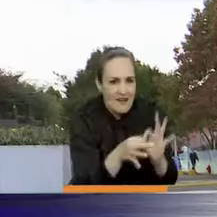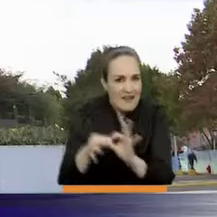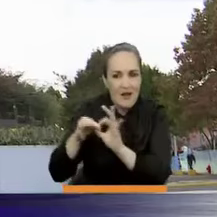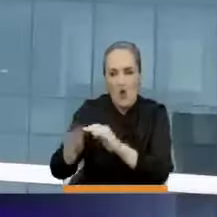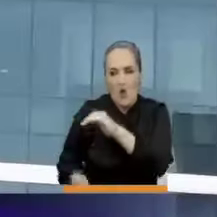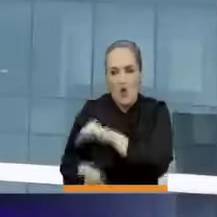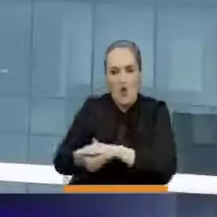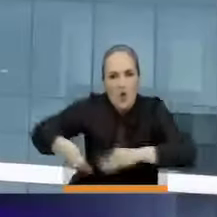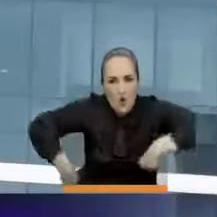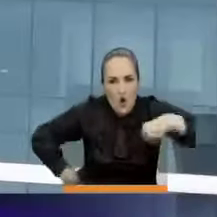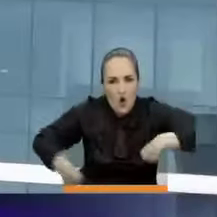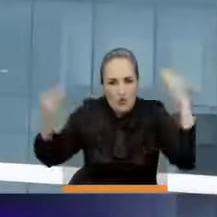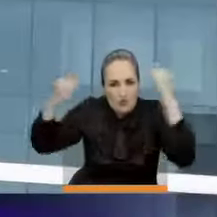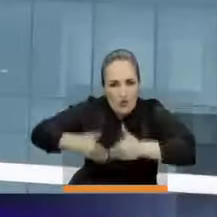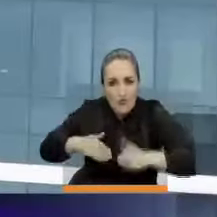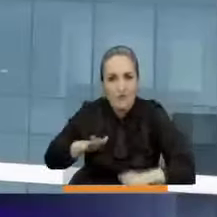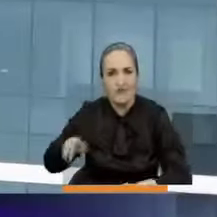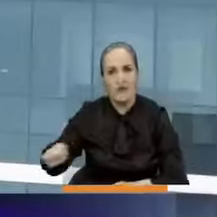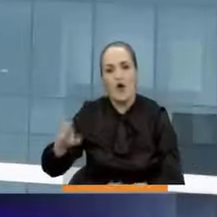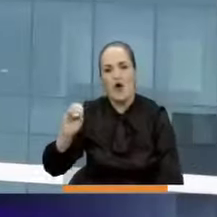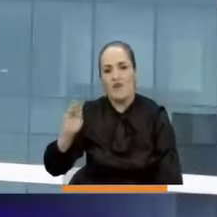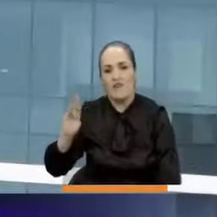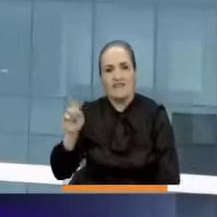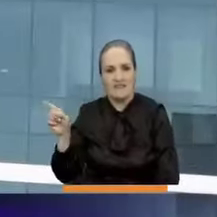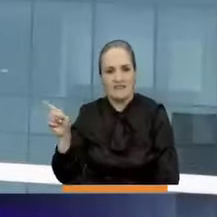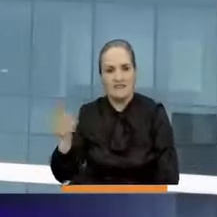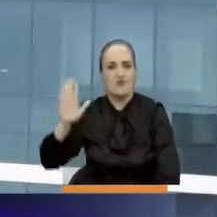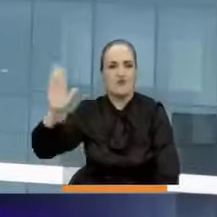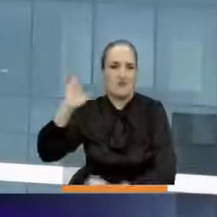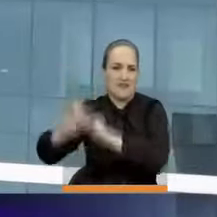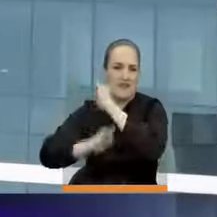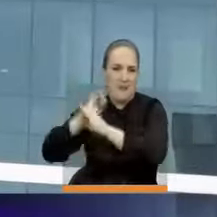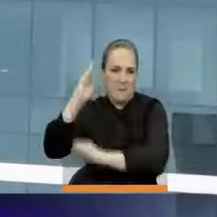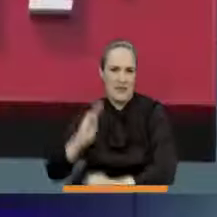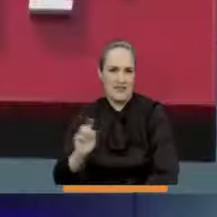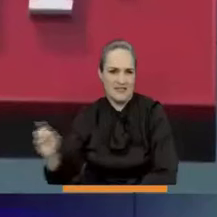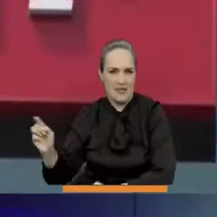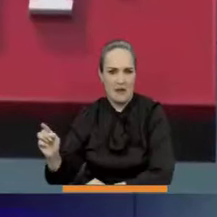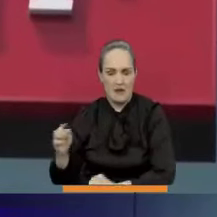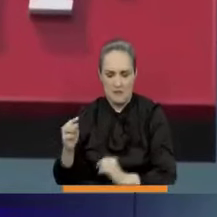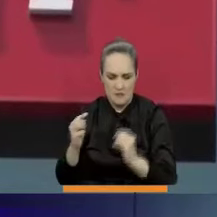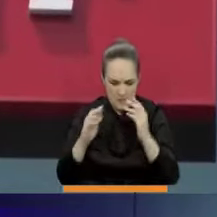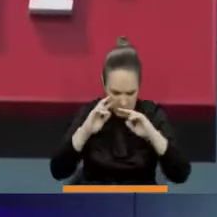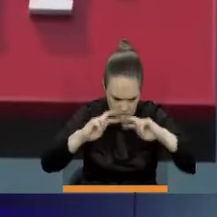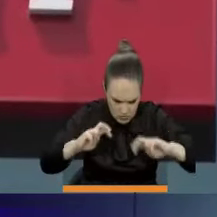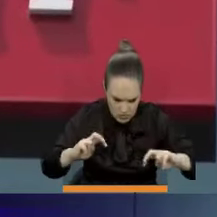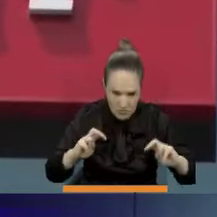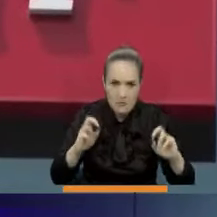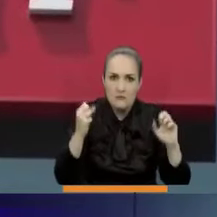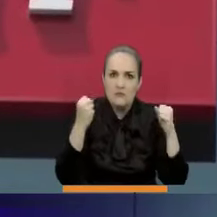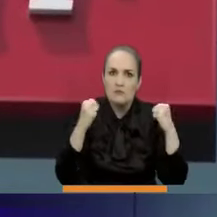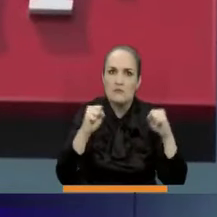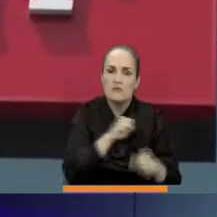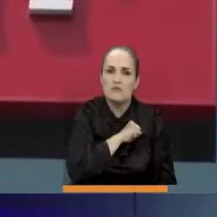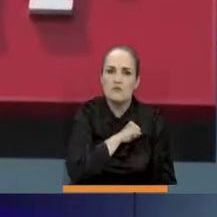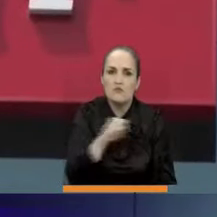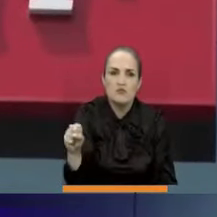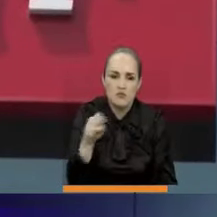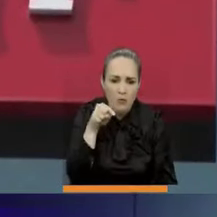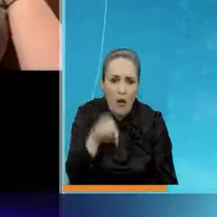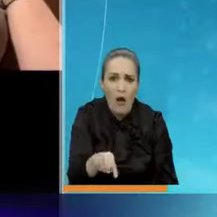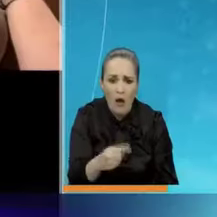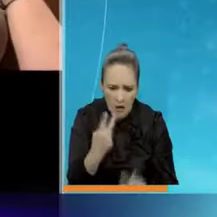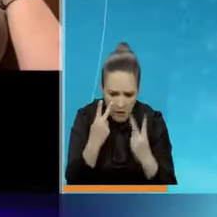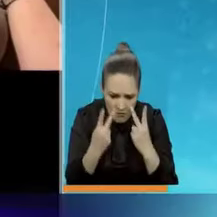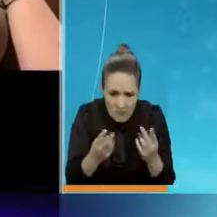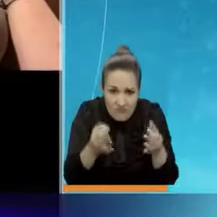de la multinacional Odebrecht en Colombia. Los resultados de ese análisis fueron preocupantes para la Fiscalía General de la Nación, pues